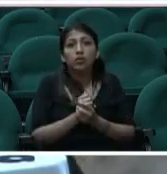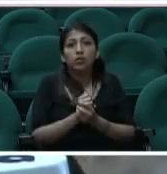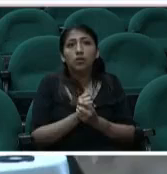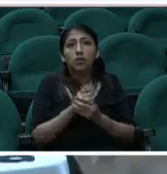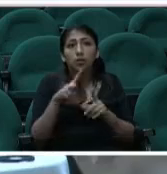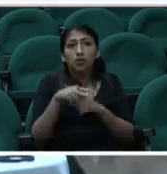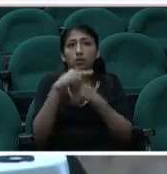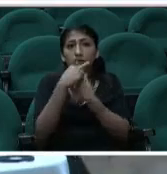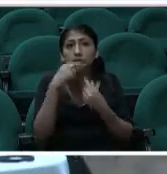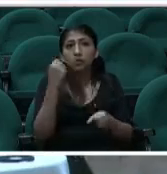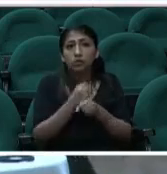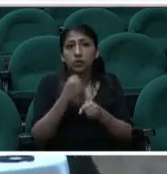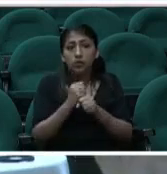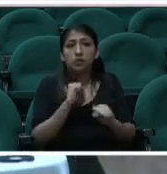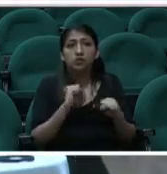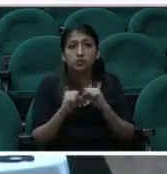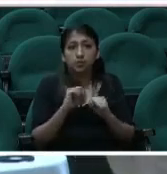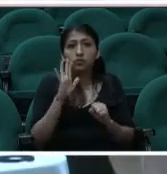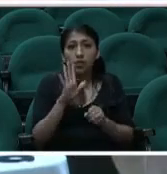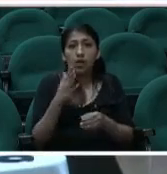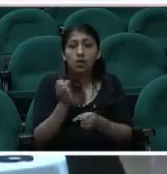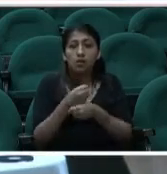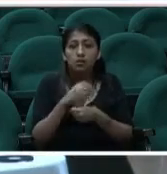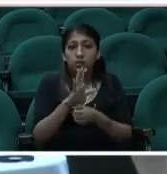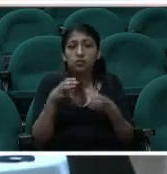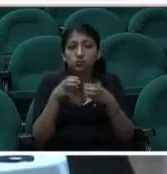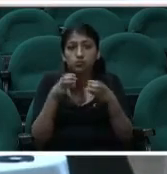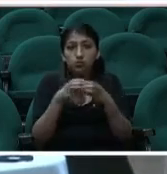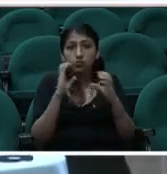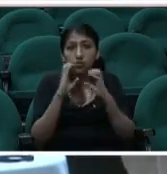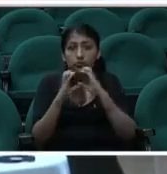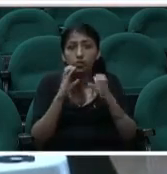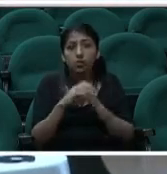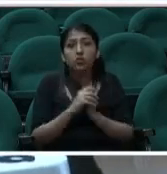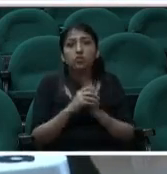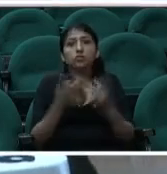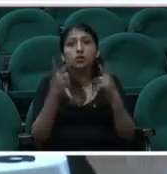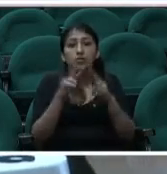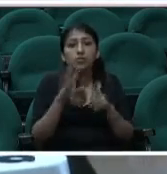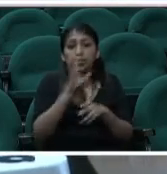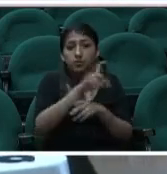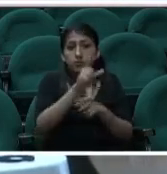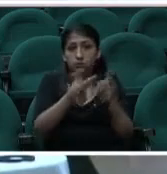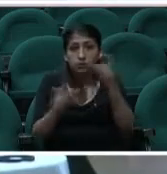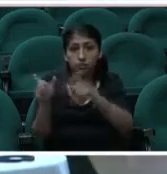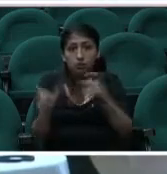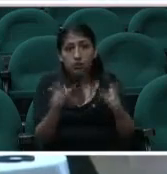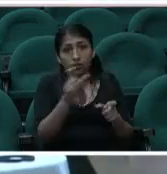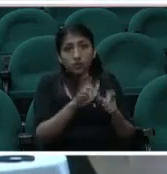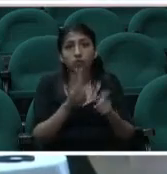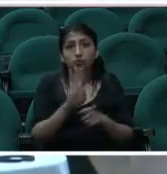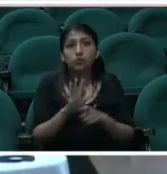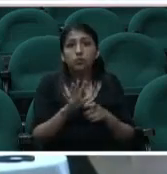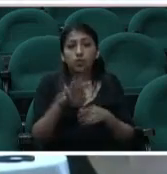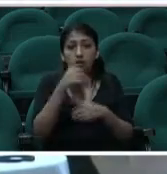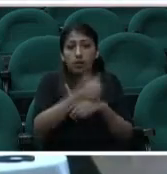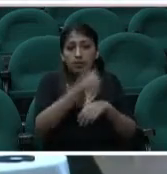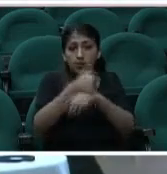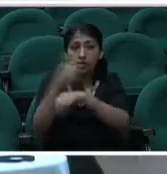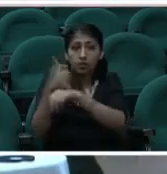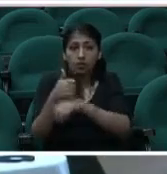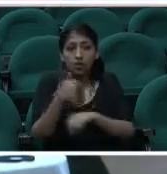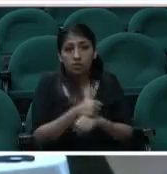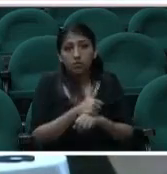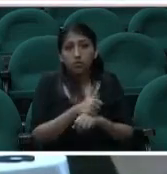inicio de trabajo el esfuerzo que hace la asociación de comunica a sí mismo destacar a la ciudadanía y lógicamente están aquí los candidatos